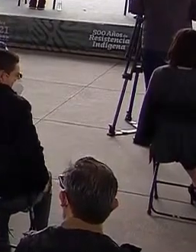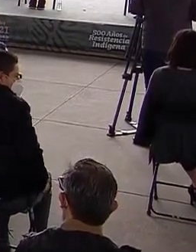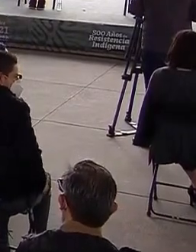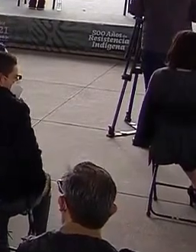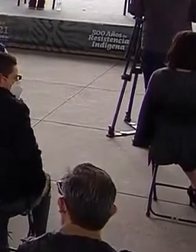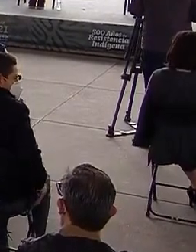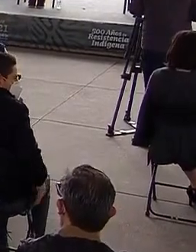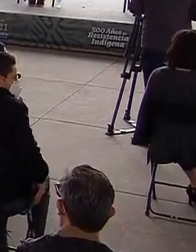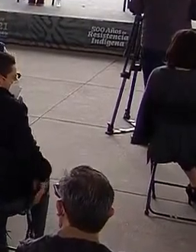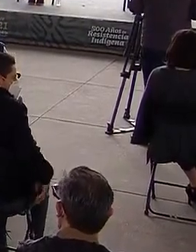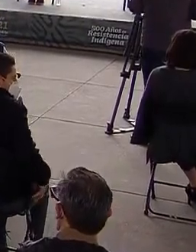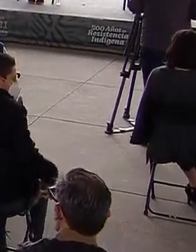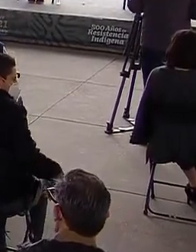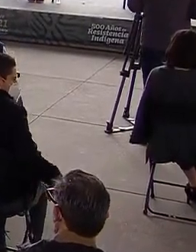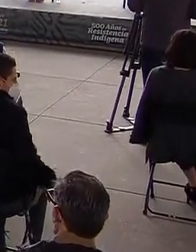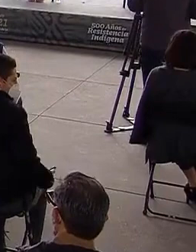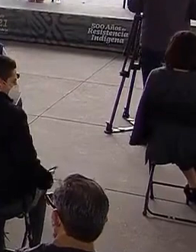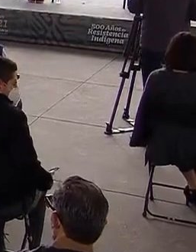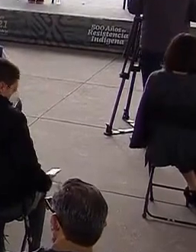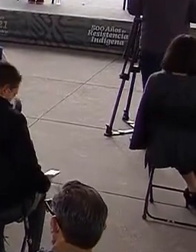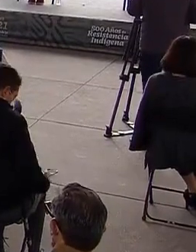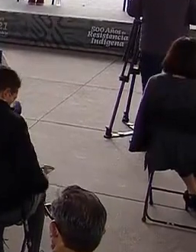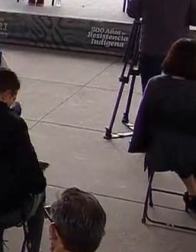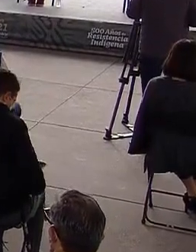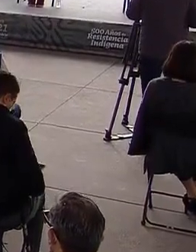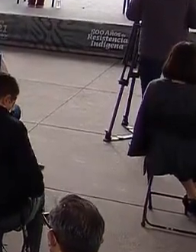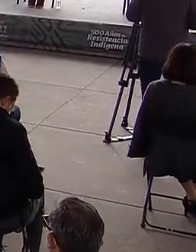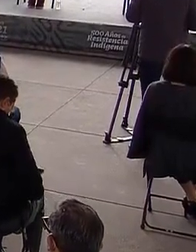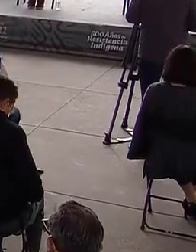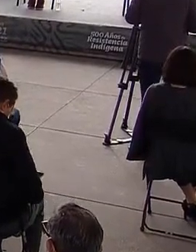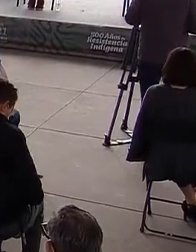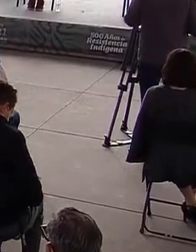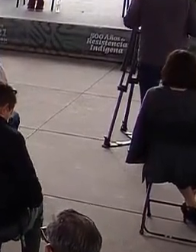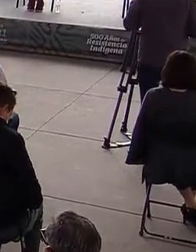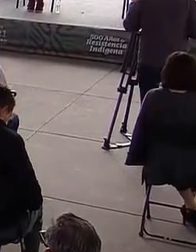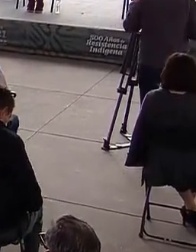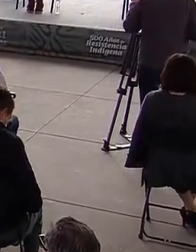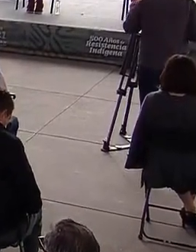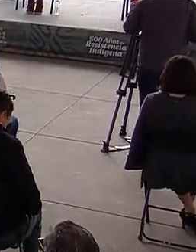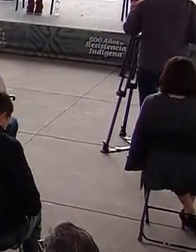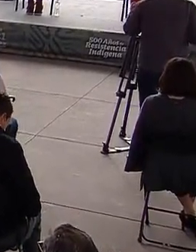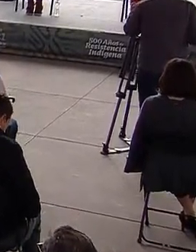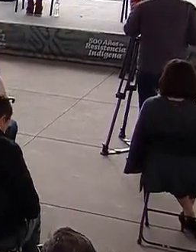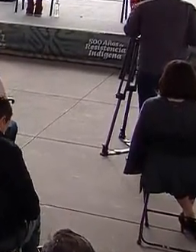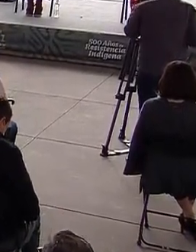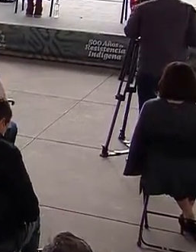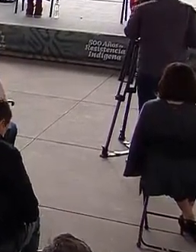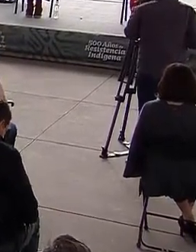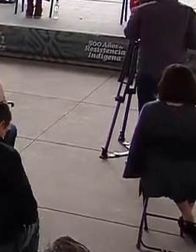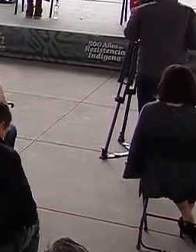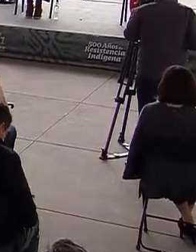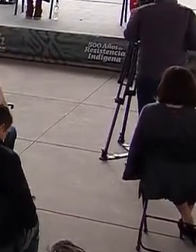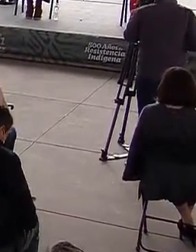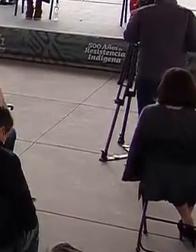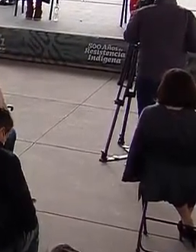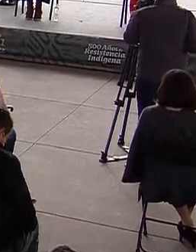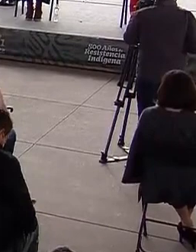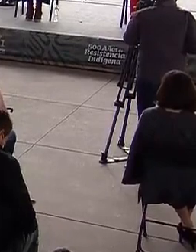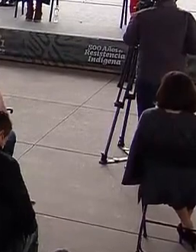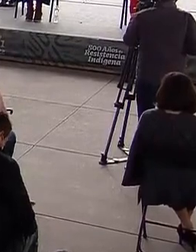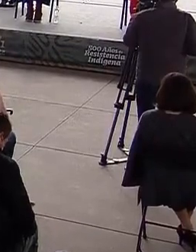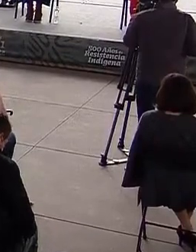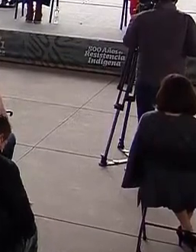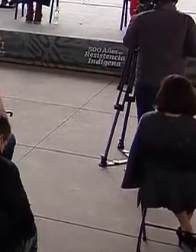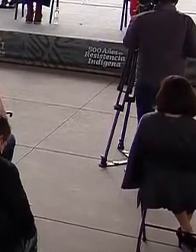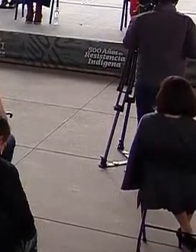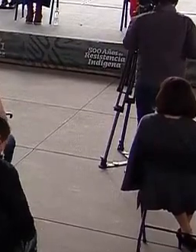Palestina y Tailandia. Representantes de medios de comunicación. Y quienes nos siguen por internet a través de las redes